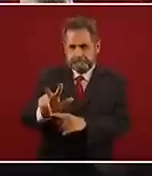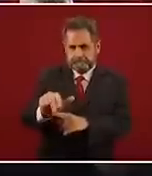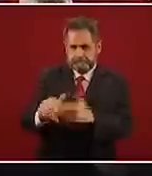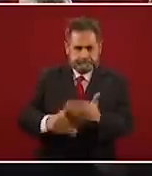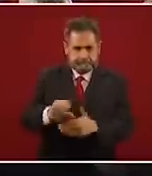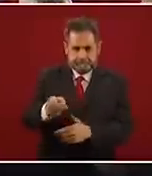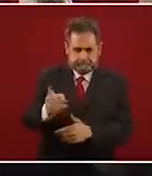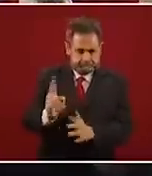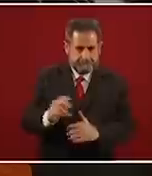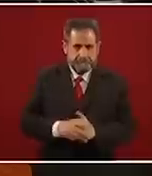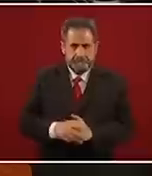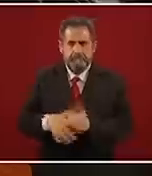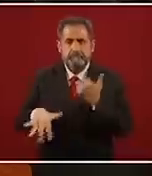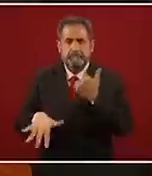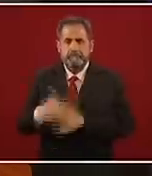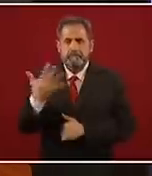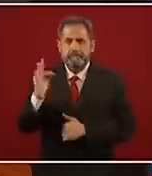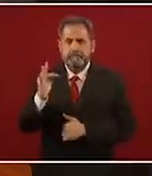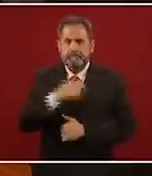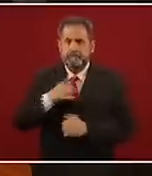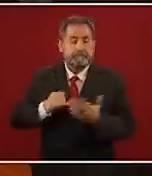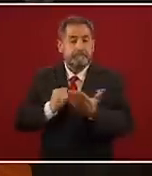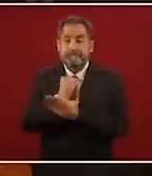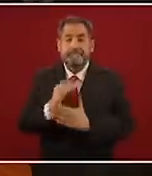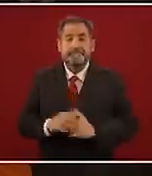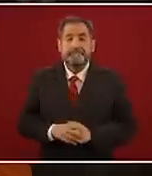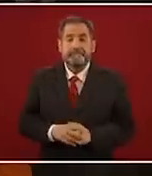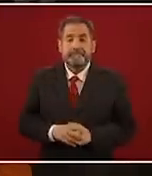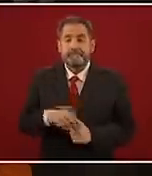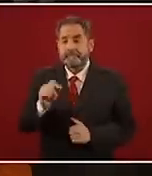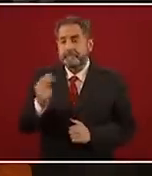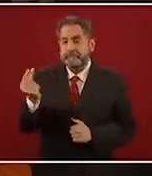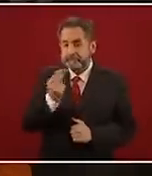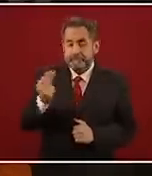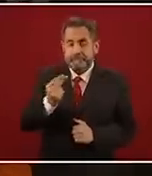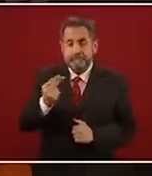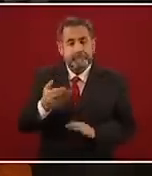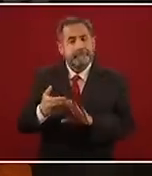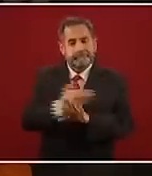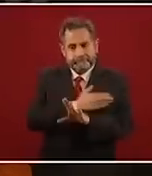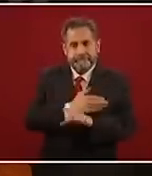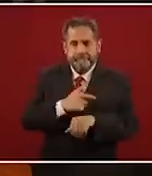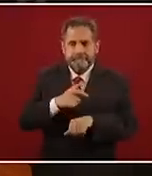usted había dicho que el día 15 de febrero tenemos que resolver porque se necesita con tiempo